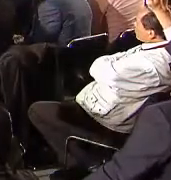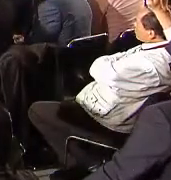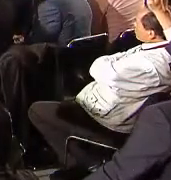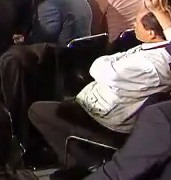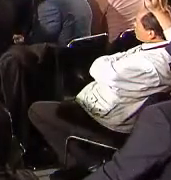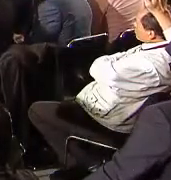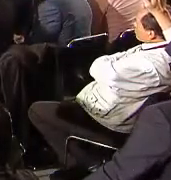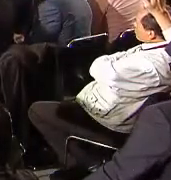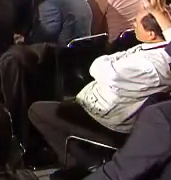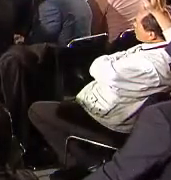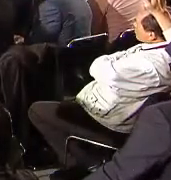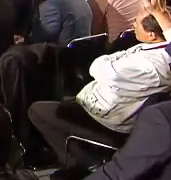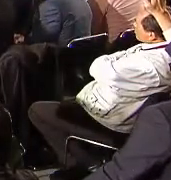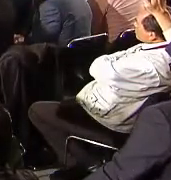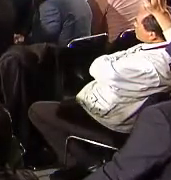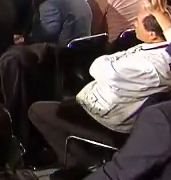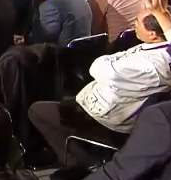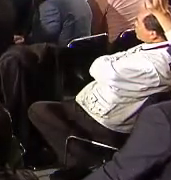Vamos a gas.